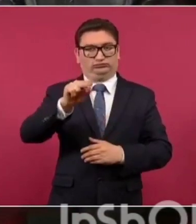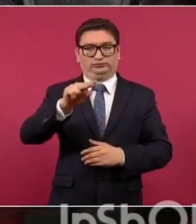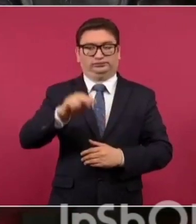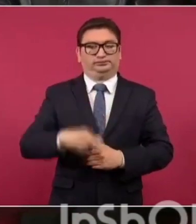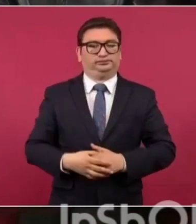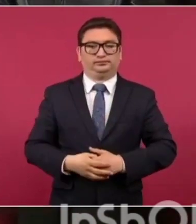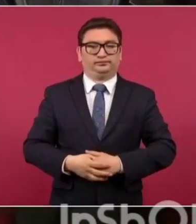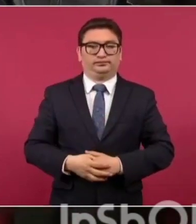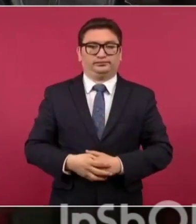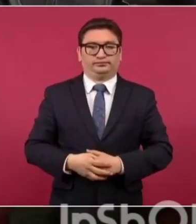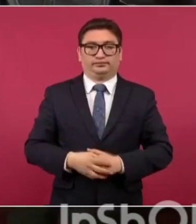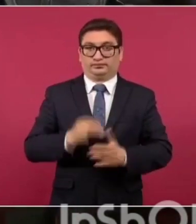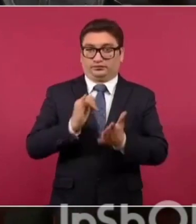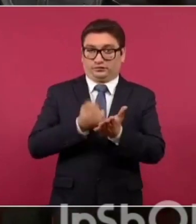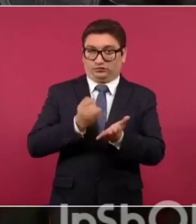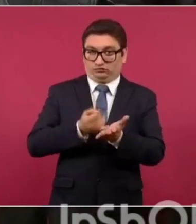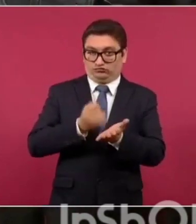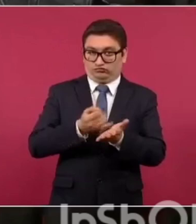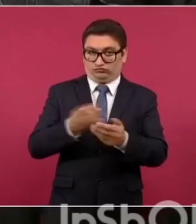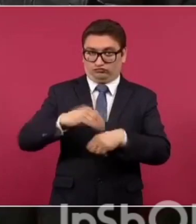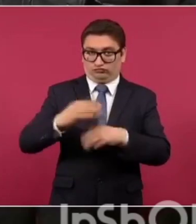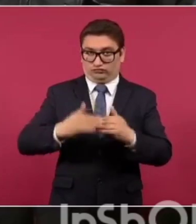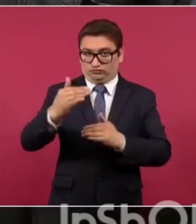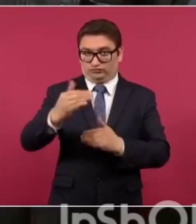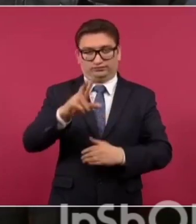y no vamos a aumentar impuestos.